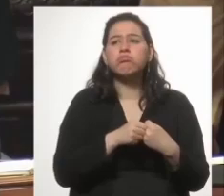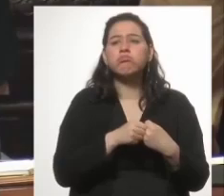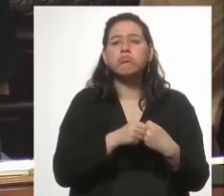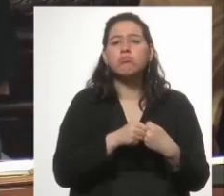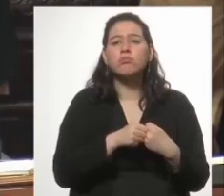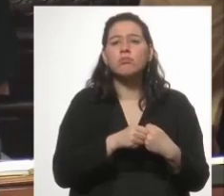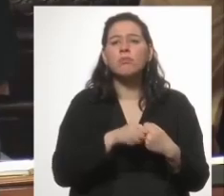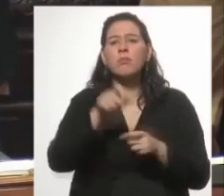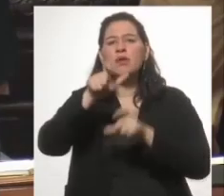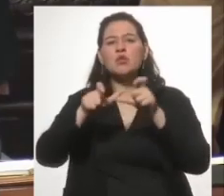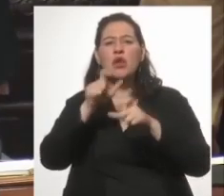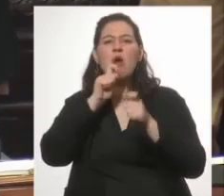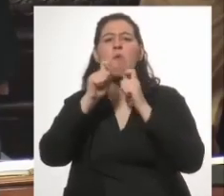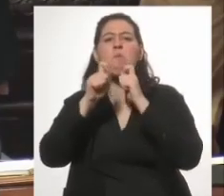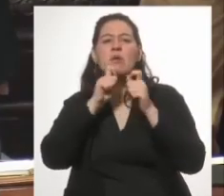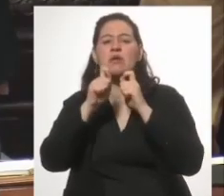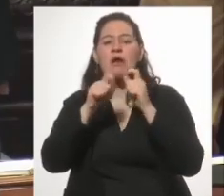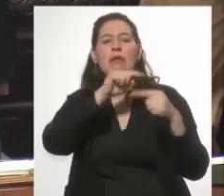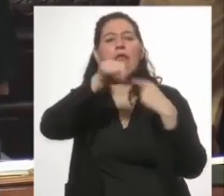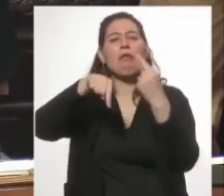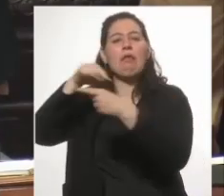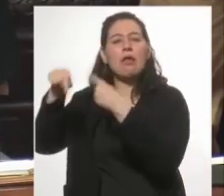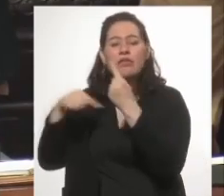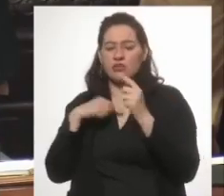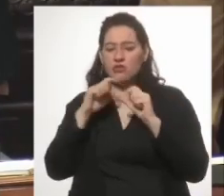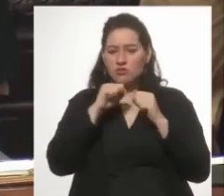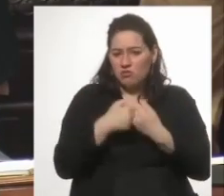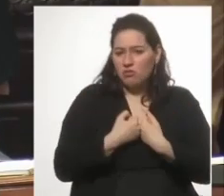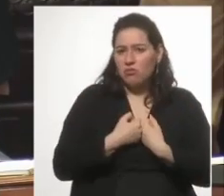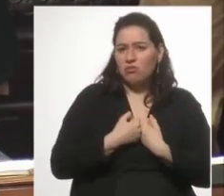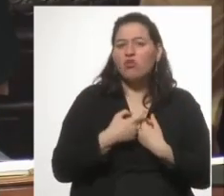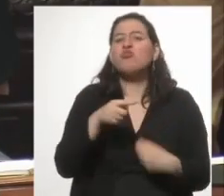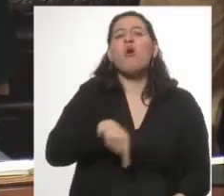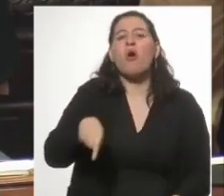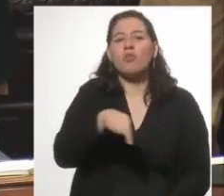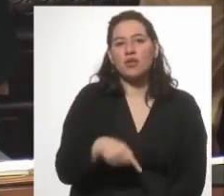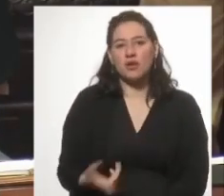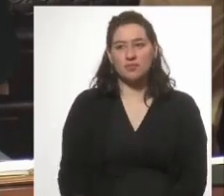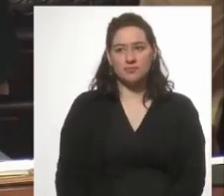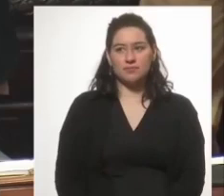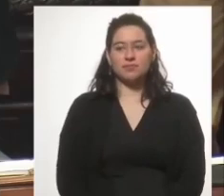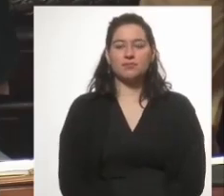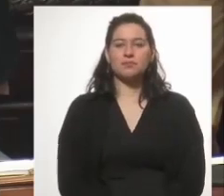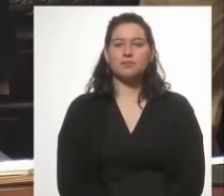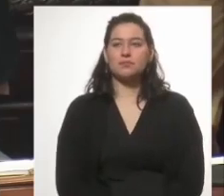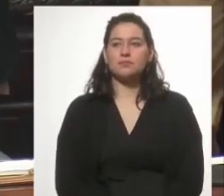algunos comunicadores y lo han hecho hasta el cansancio?